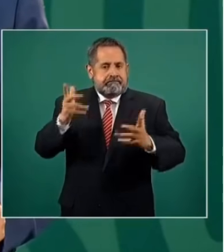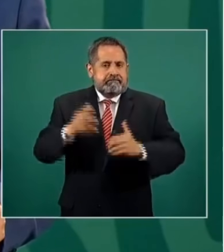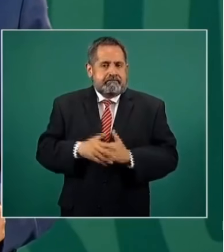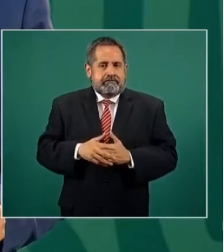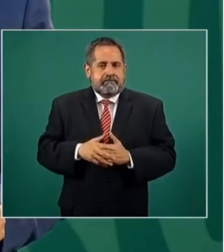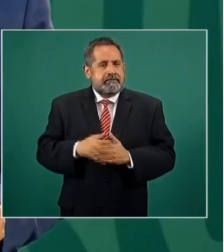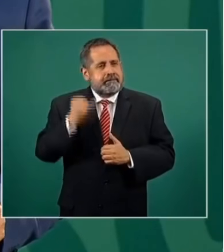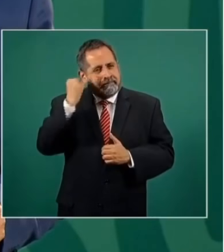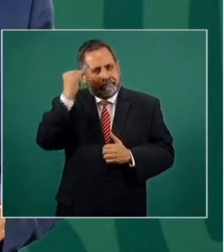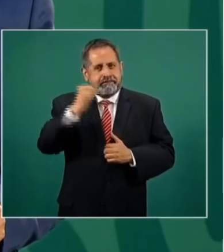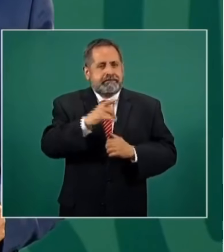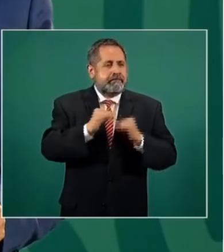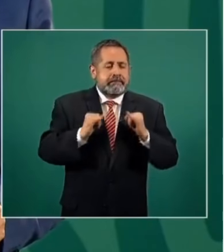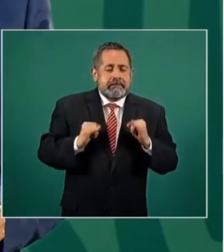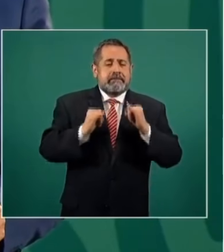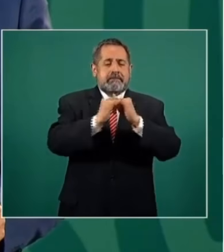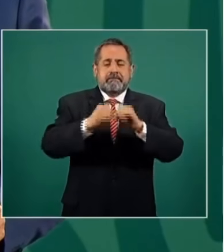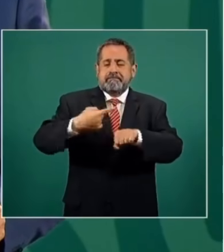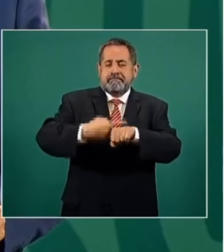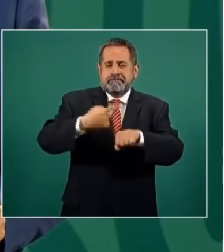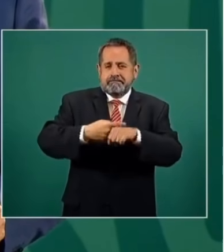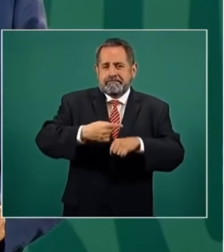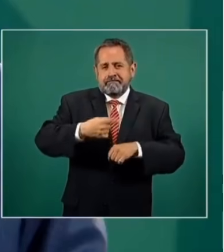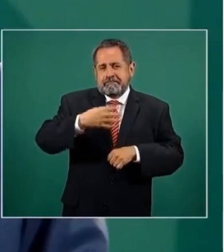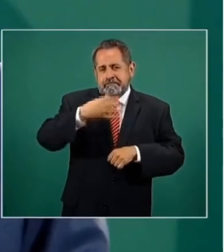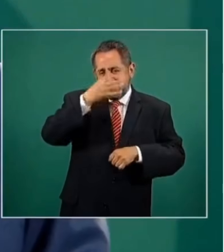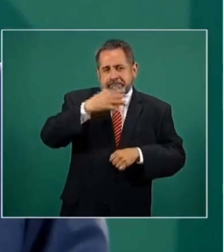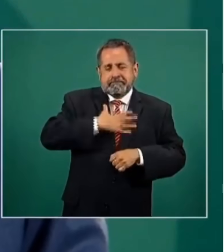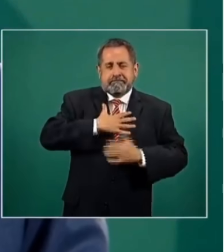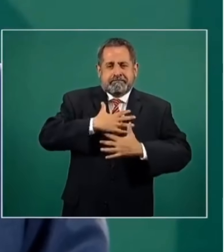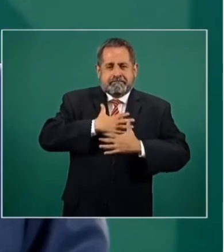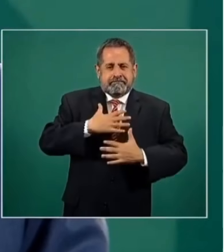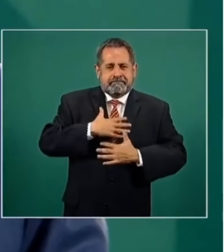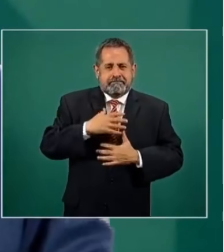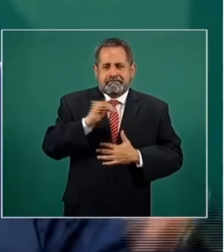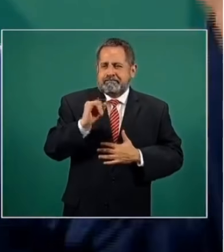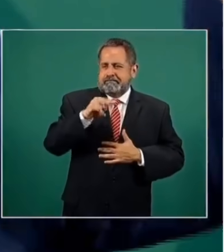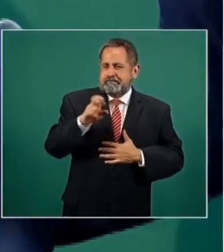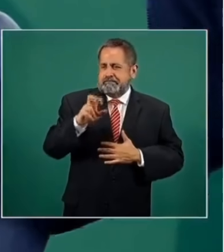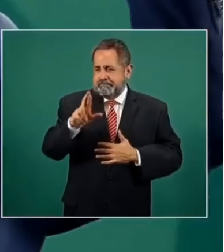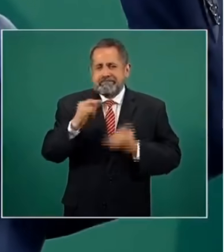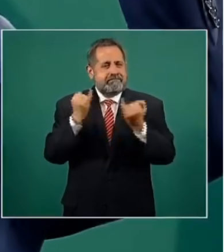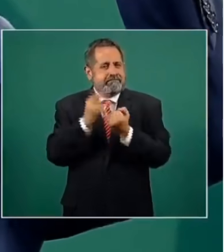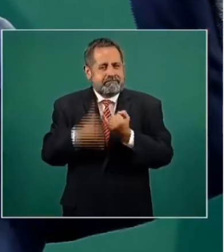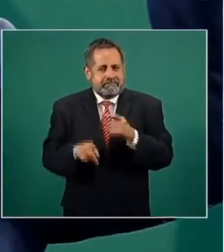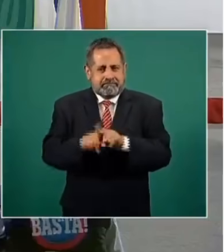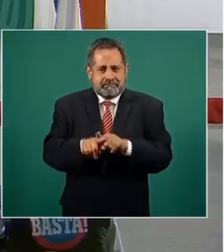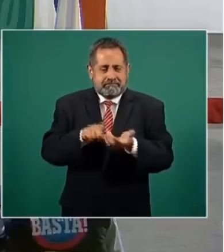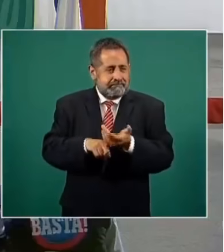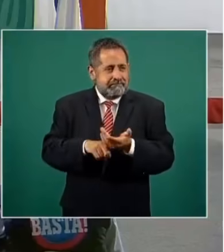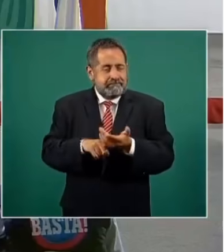tener un instituto de enfermedades respiratorias en cada capital. Aquí están concentrados los